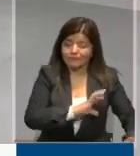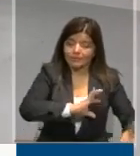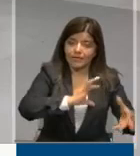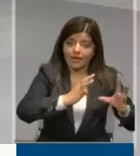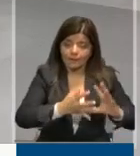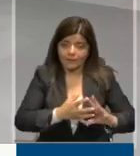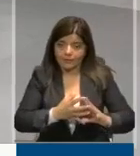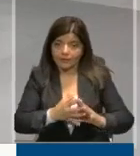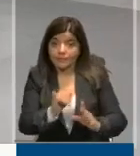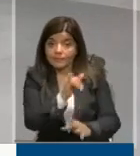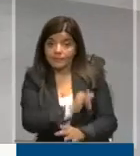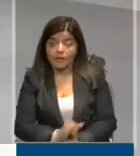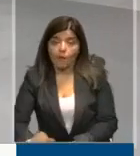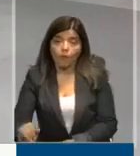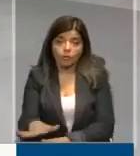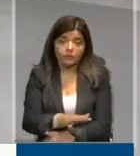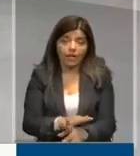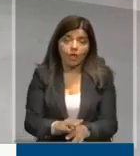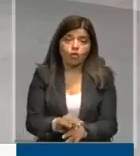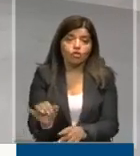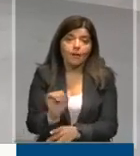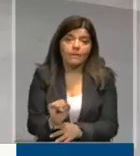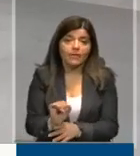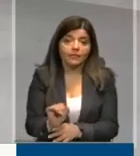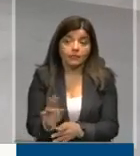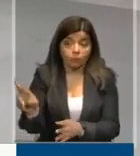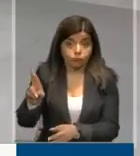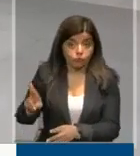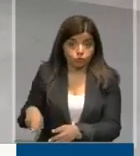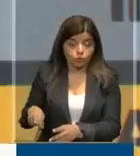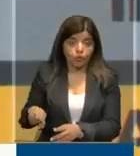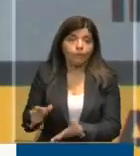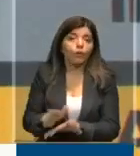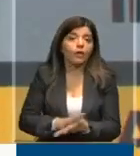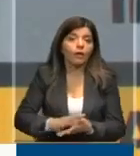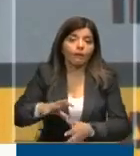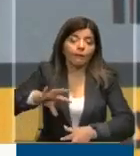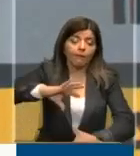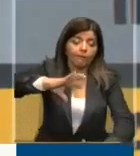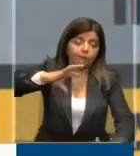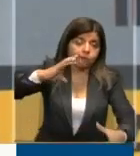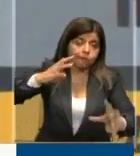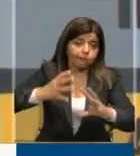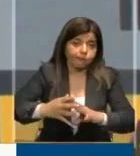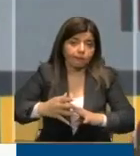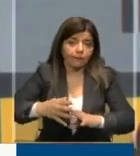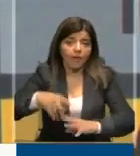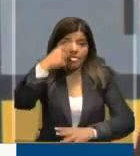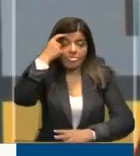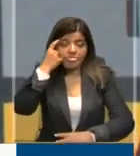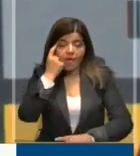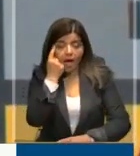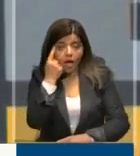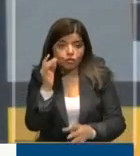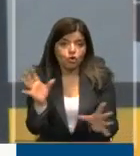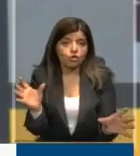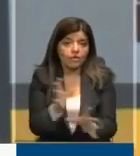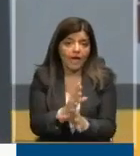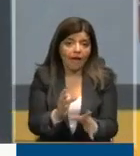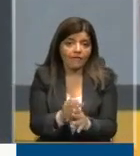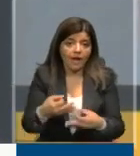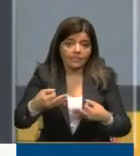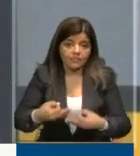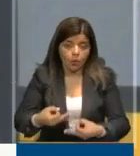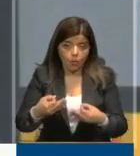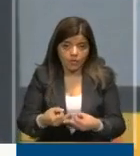más de un año en la macrozona sur, que se decreta por grave alteración del orden público, grave daño a la seguridad interior, y es también, Sole, el que